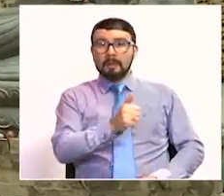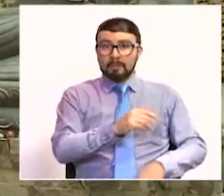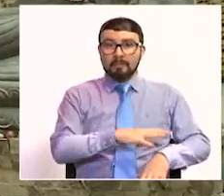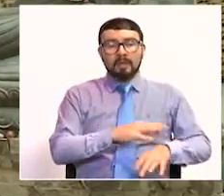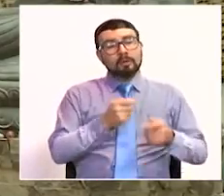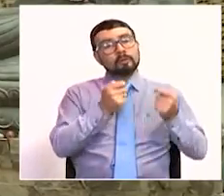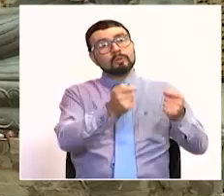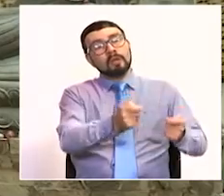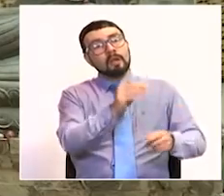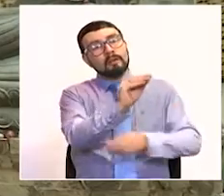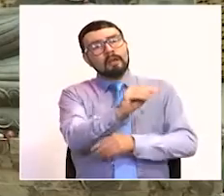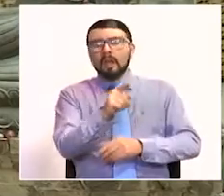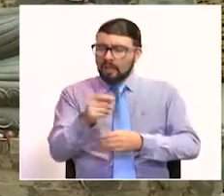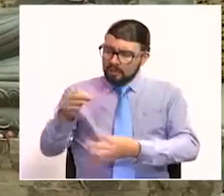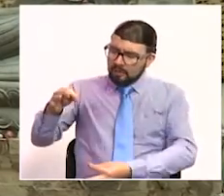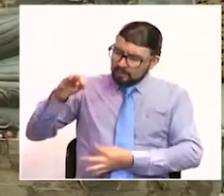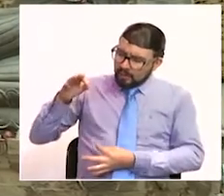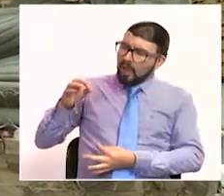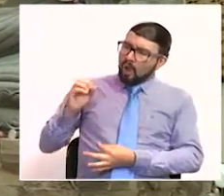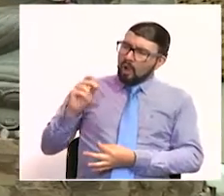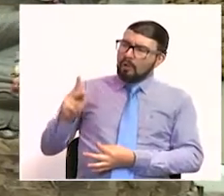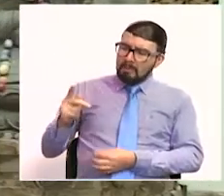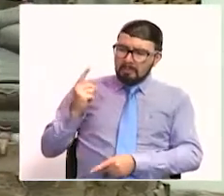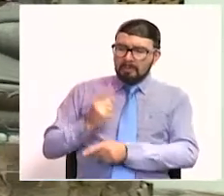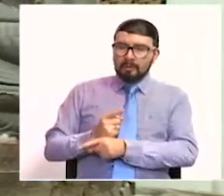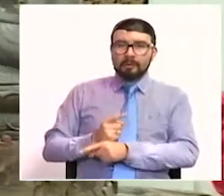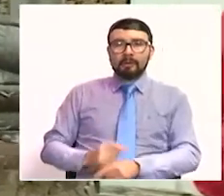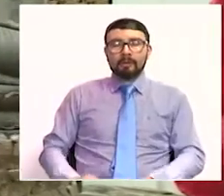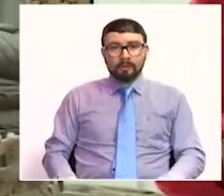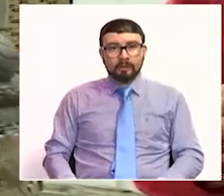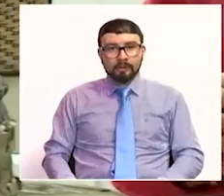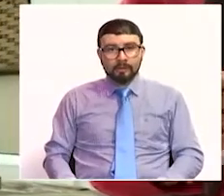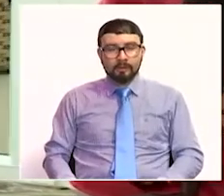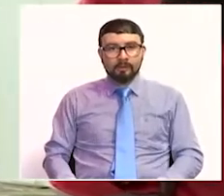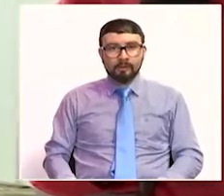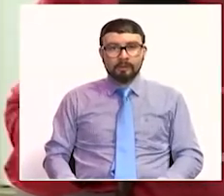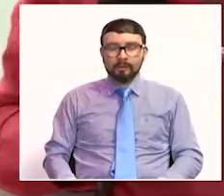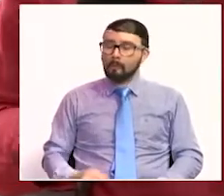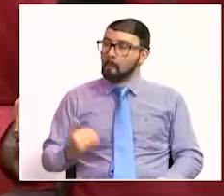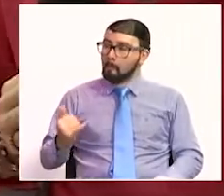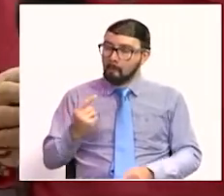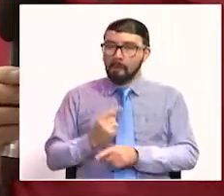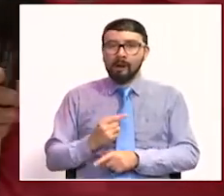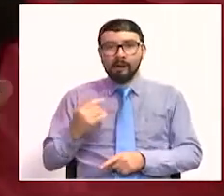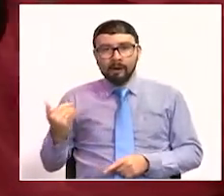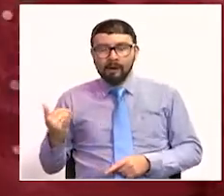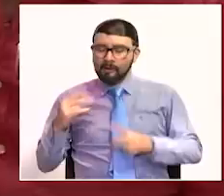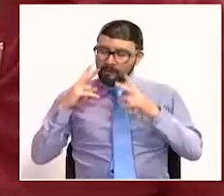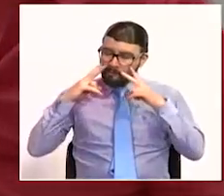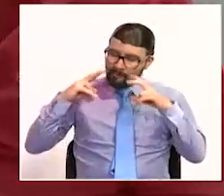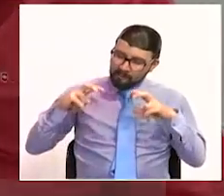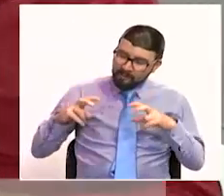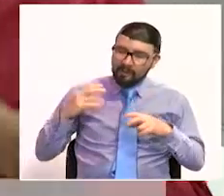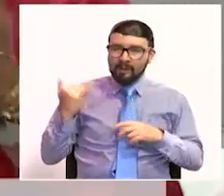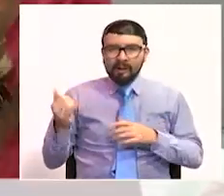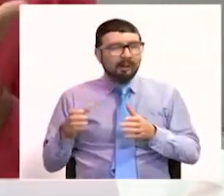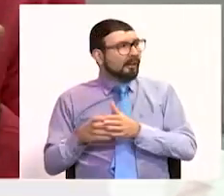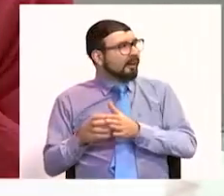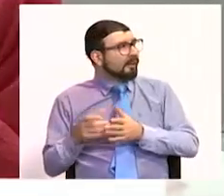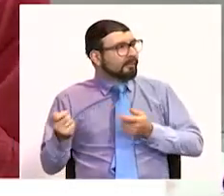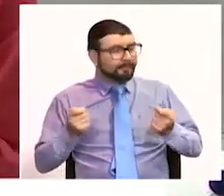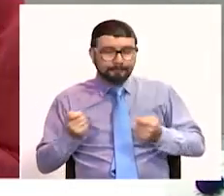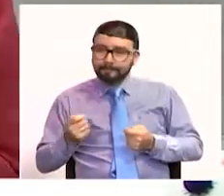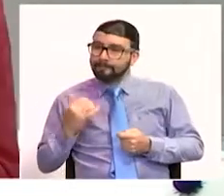y termina y finaliza el diagnóstico. Con base a ese resultado de la evaluación de la odontología neurofocal, entramos a